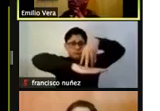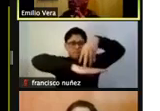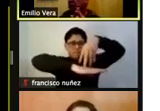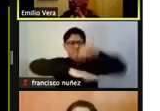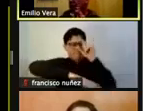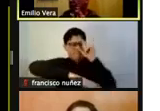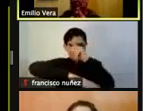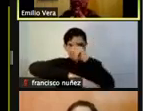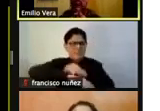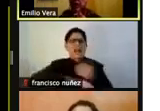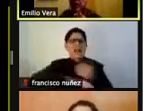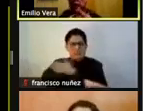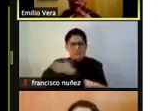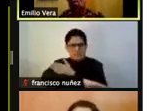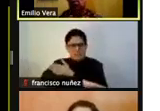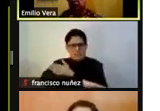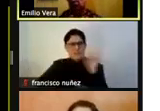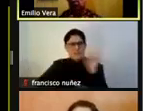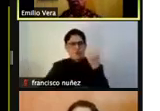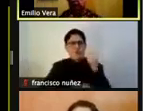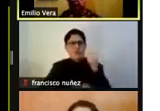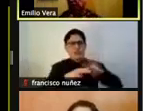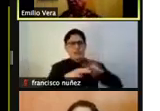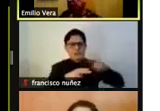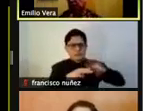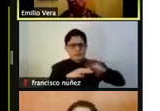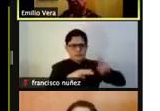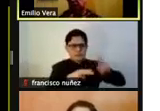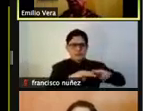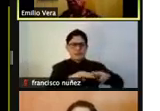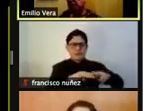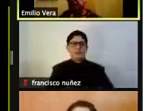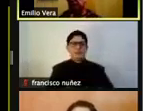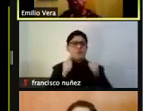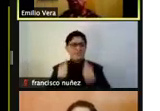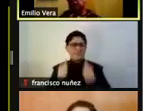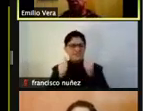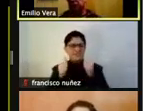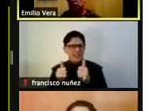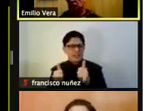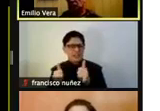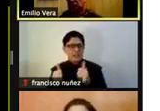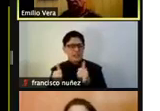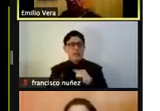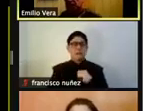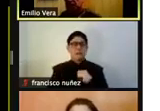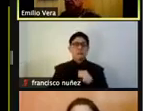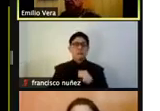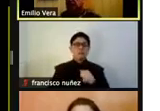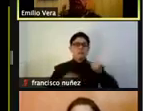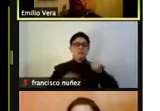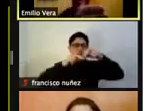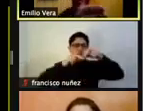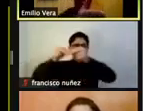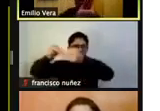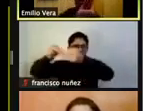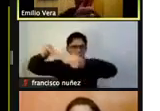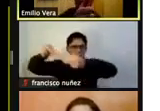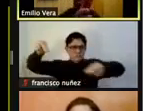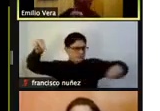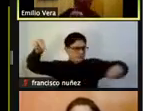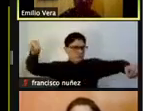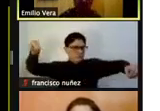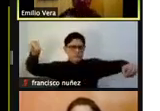otra ventaja en sísmica marina es que uno dice, bueno, yo quiero trazar una línea en esta dirección aquí porque me interesa lo que